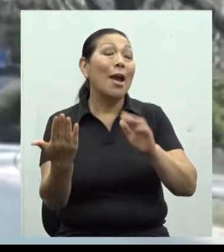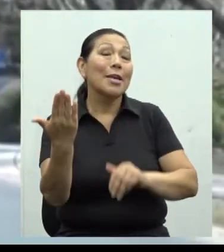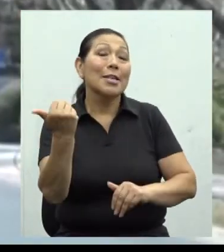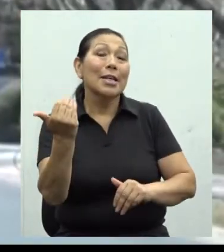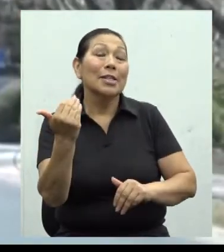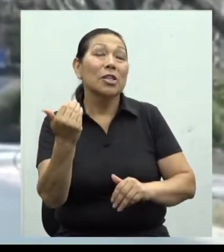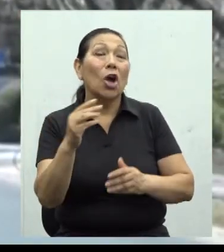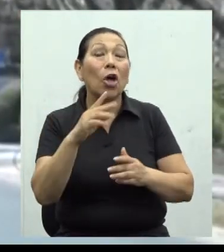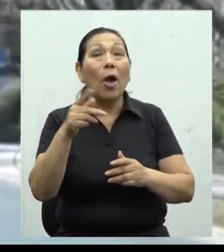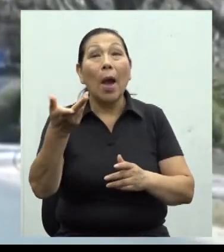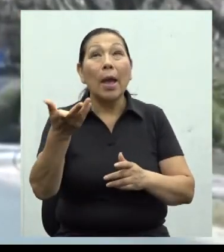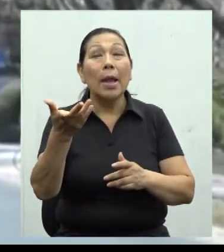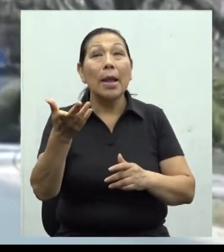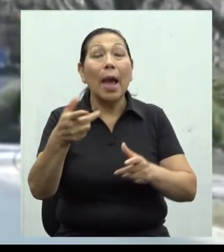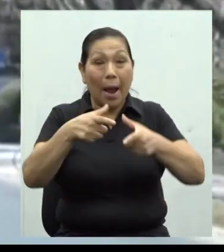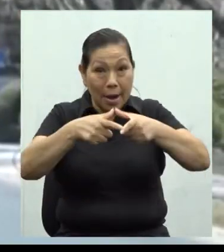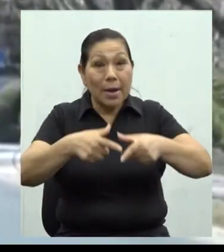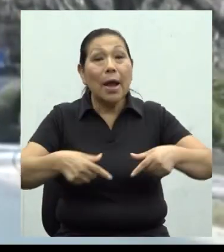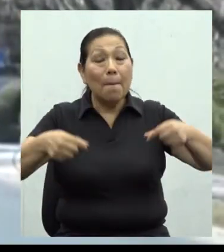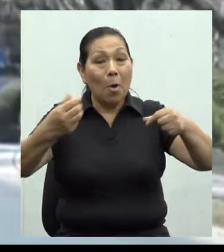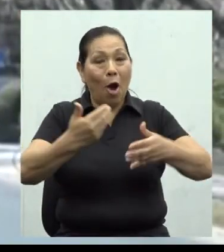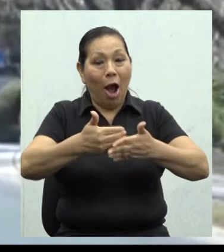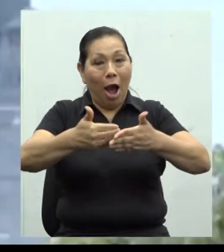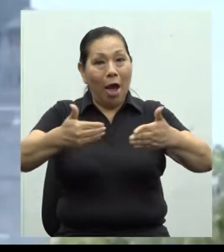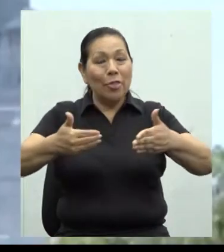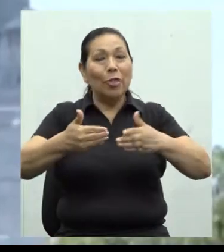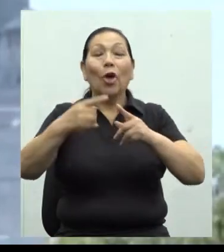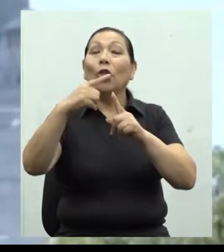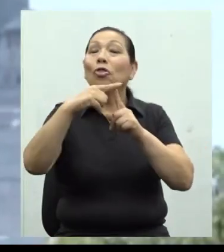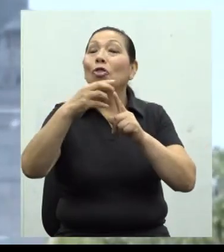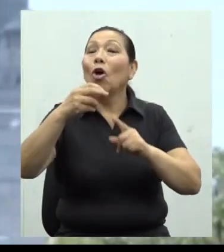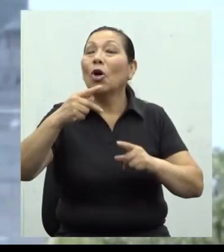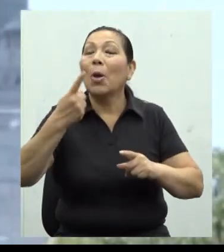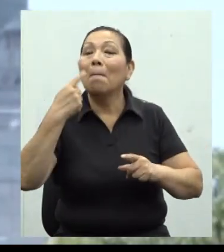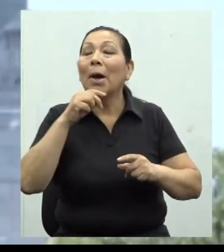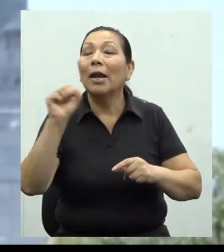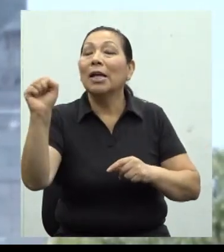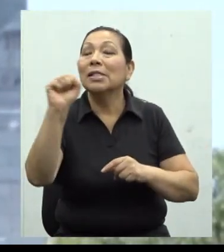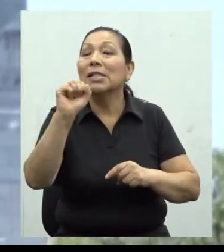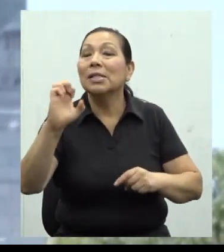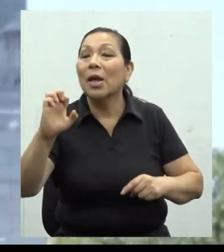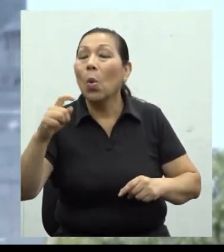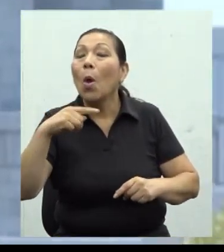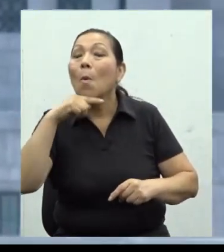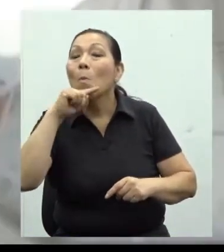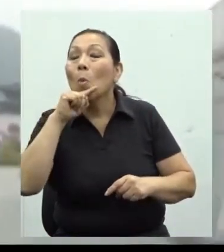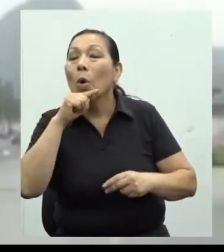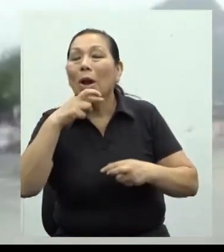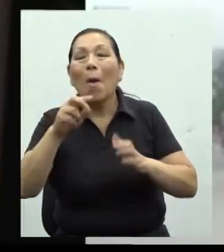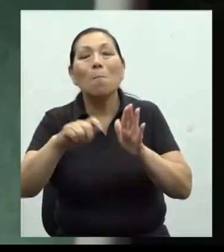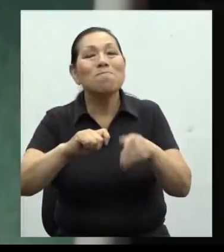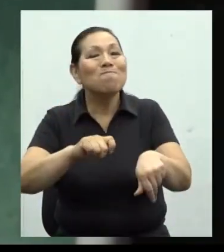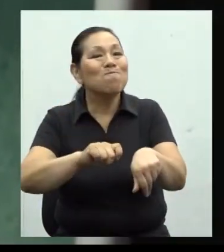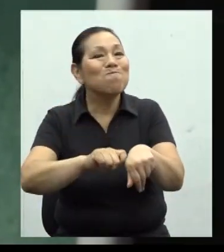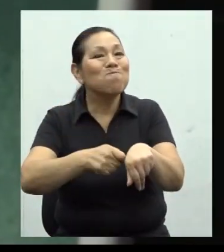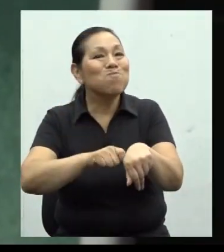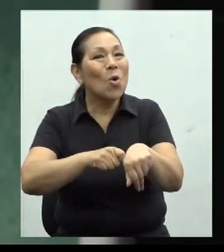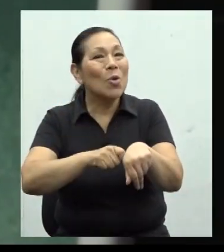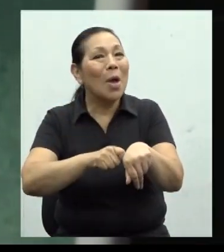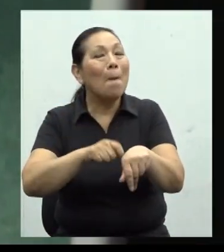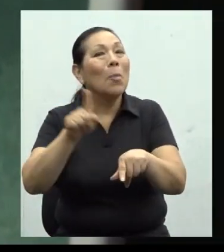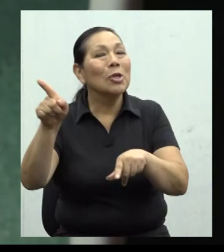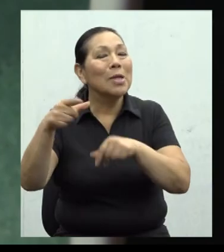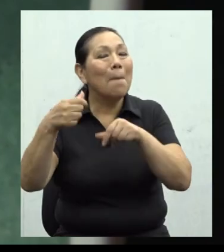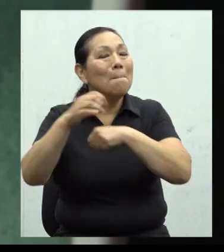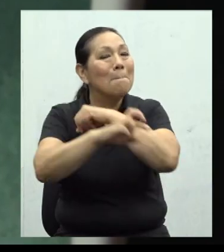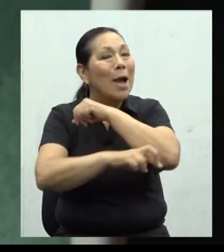2015 entre Tokio y el anterior gobierno conservador de Seúl para compensar a mujeres prostituidas a la fuerza por